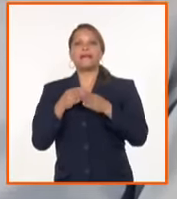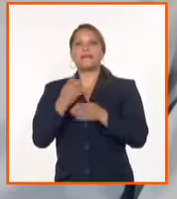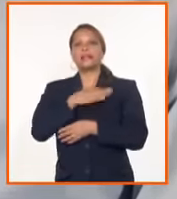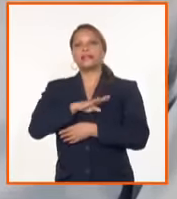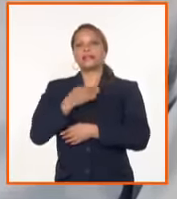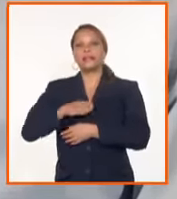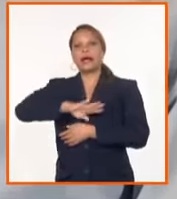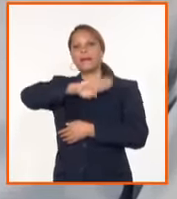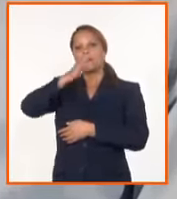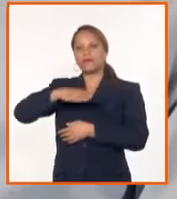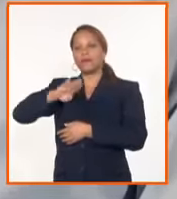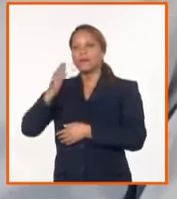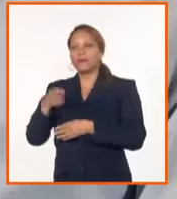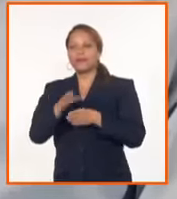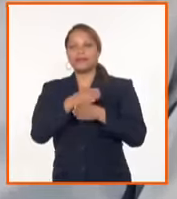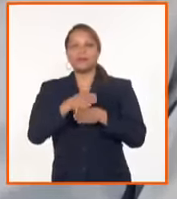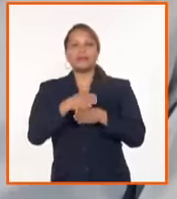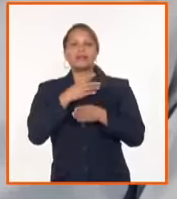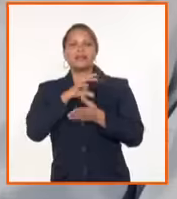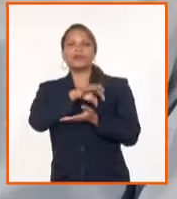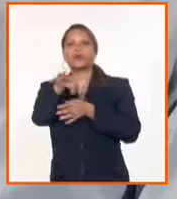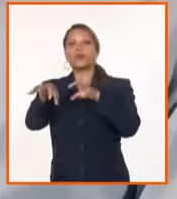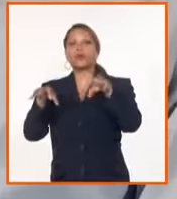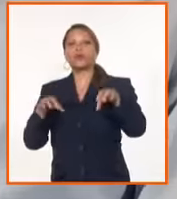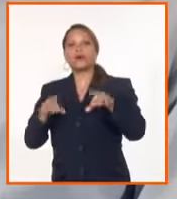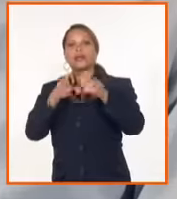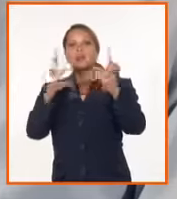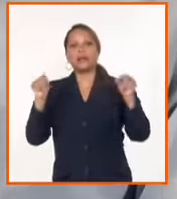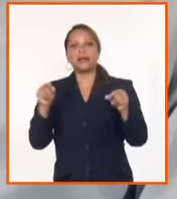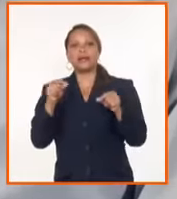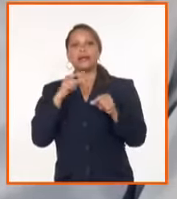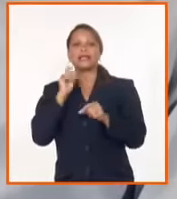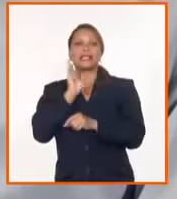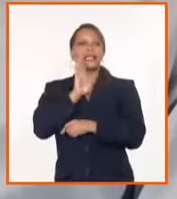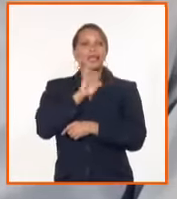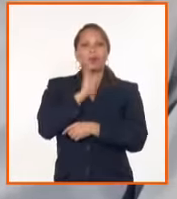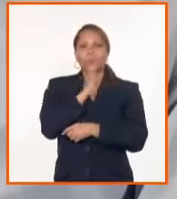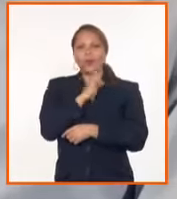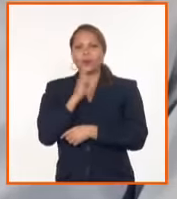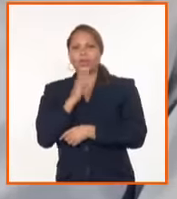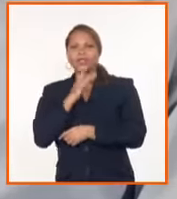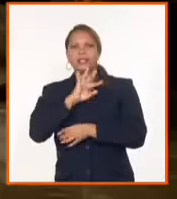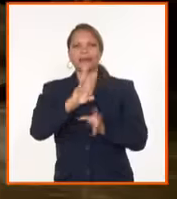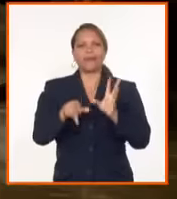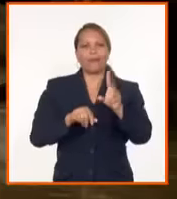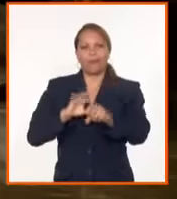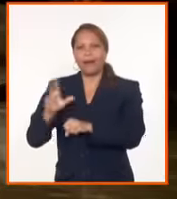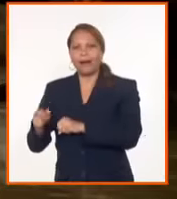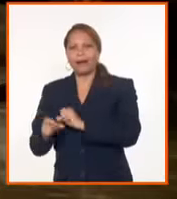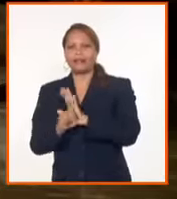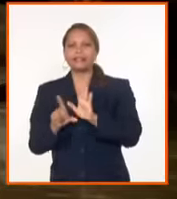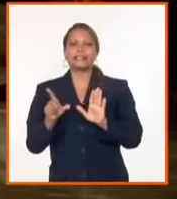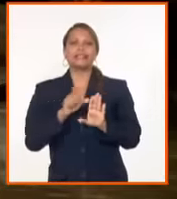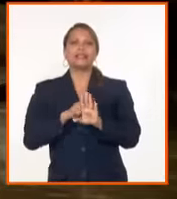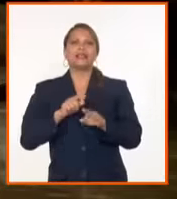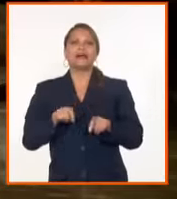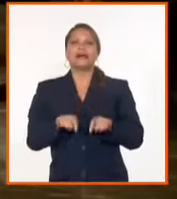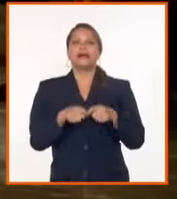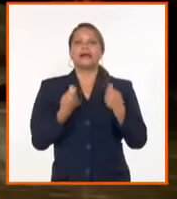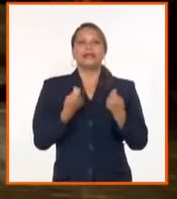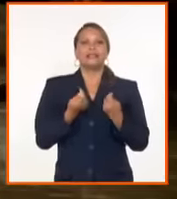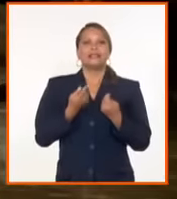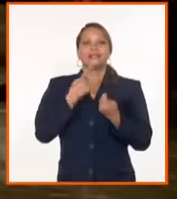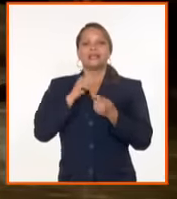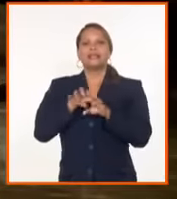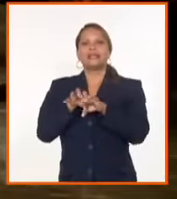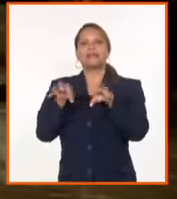del Escambray y otras montañas del país, con bandas de bandidos que asesinaban, que cometían fechorías, la ruptura en los primeros años con Estados